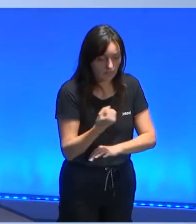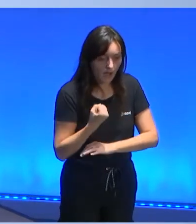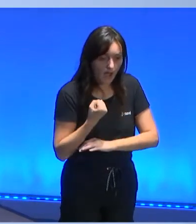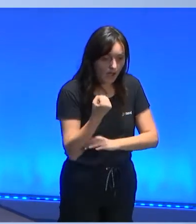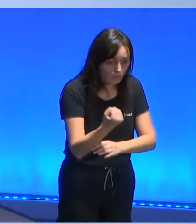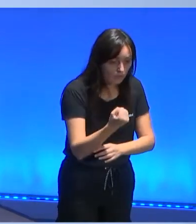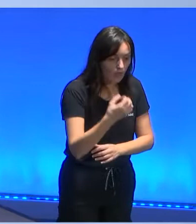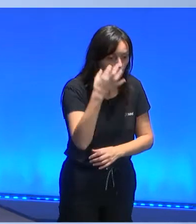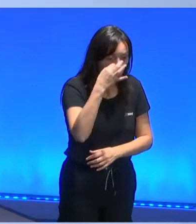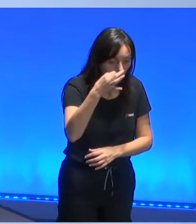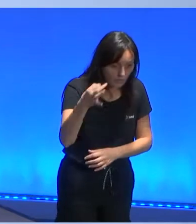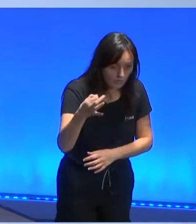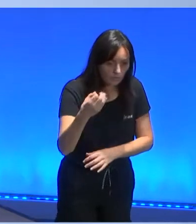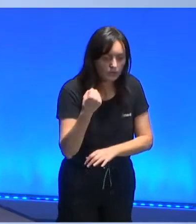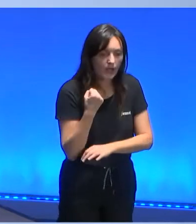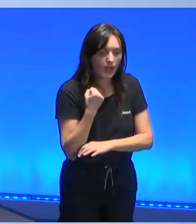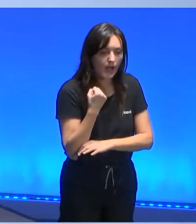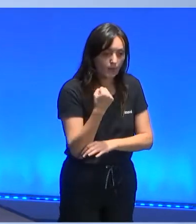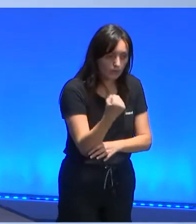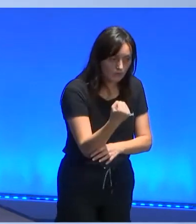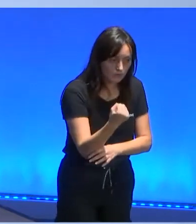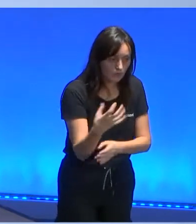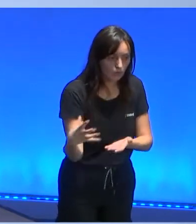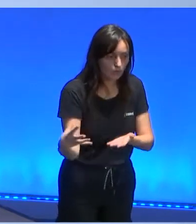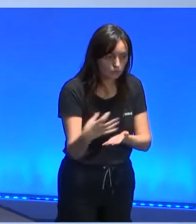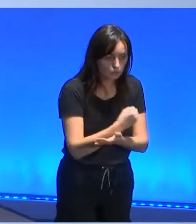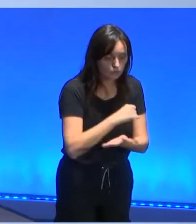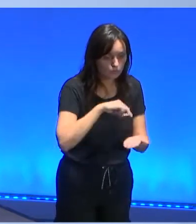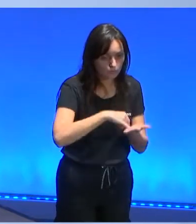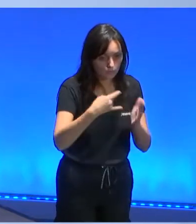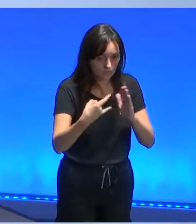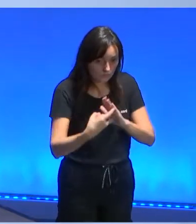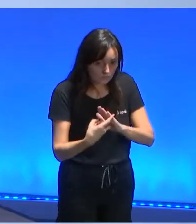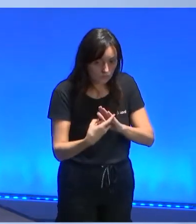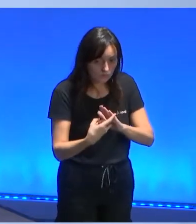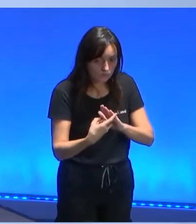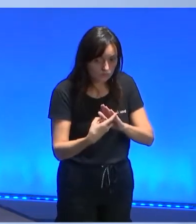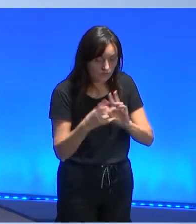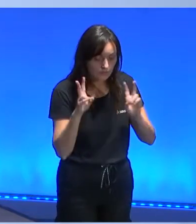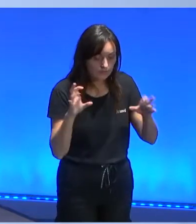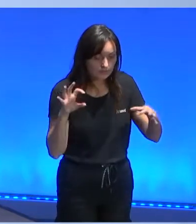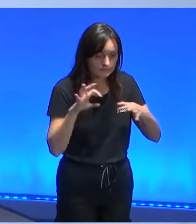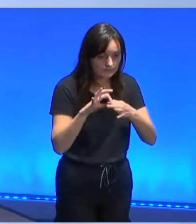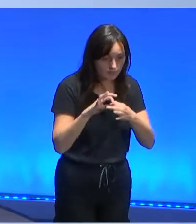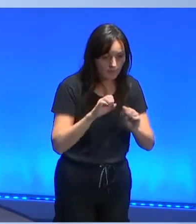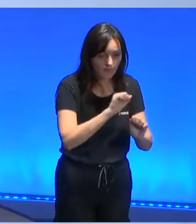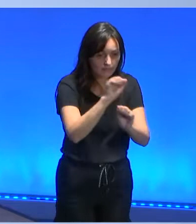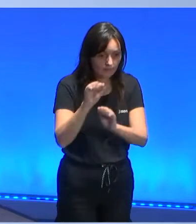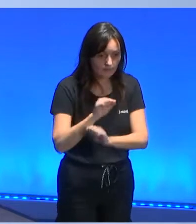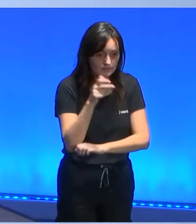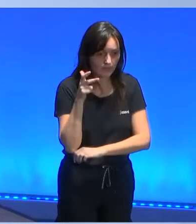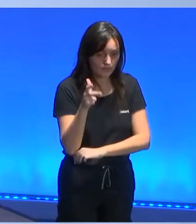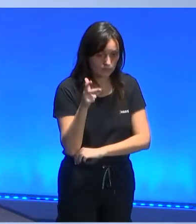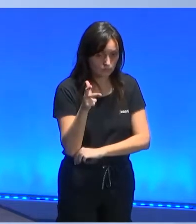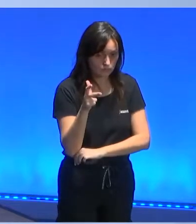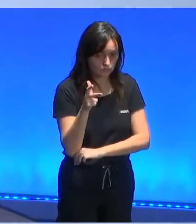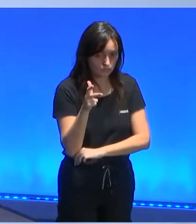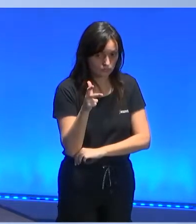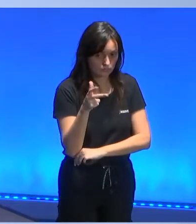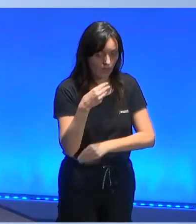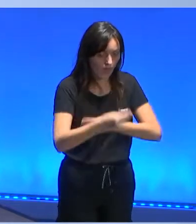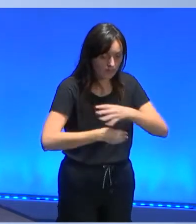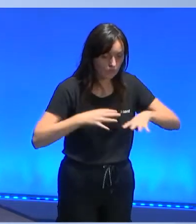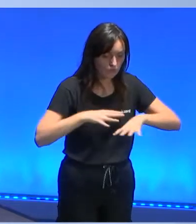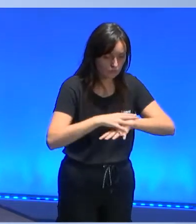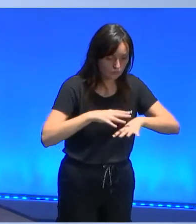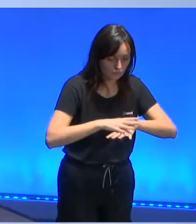los municipios, apoyando a todos los proyectos que tengan que ver con la defensa de los derechos y generando estructura